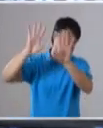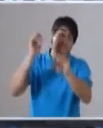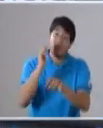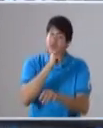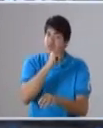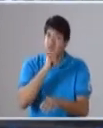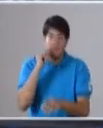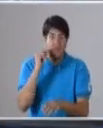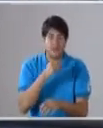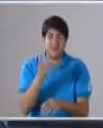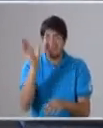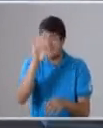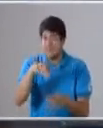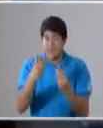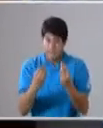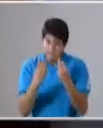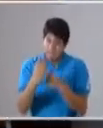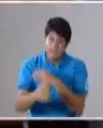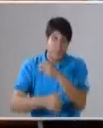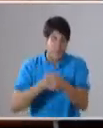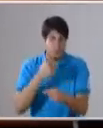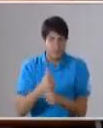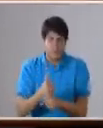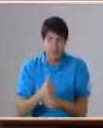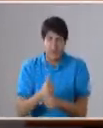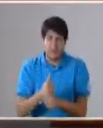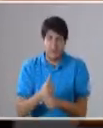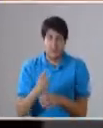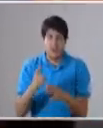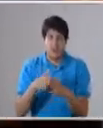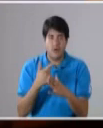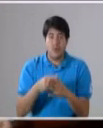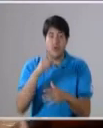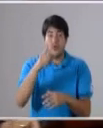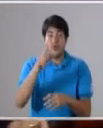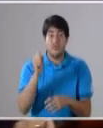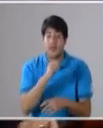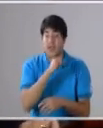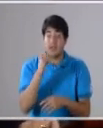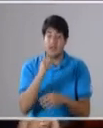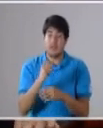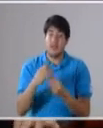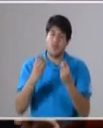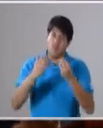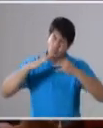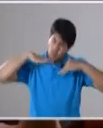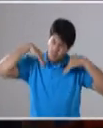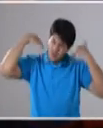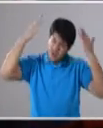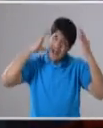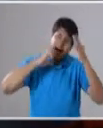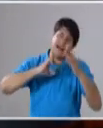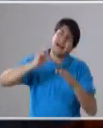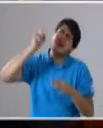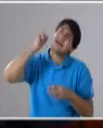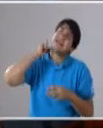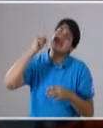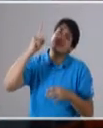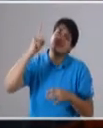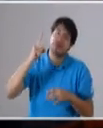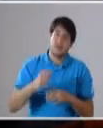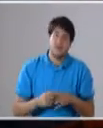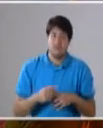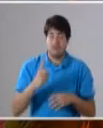Que no pasan de moda esos himnos, hermano. Cuando usted canta, cuán grande es él. Rápido, levanta las